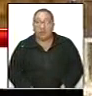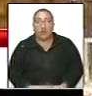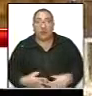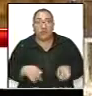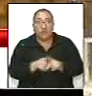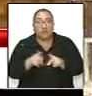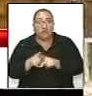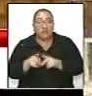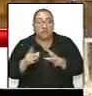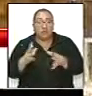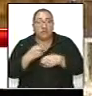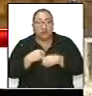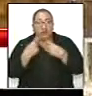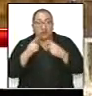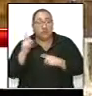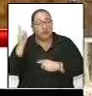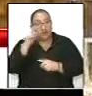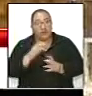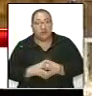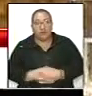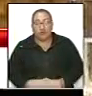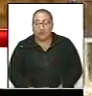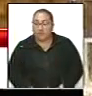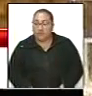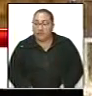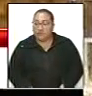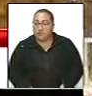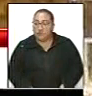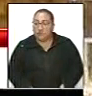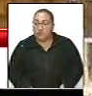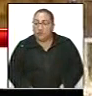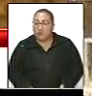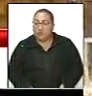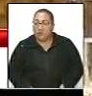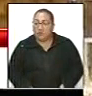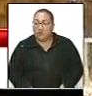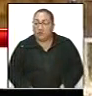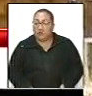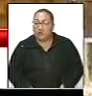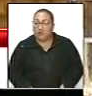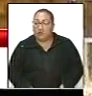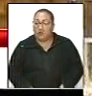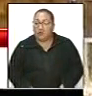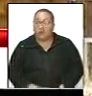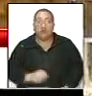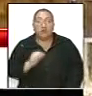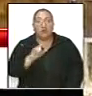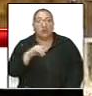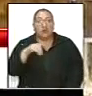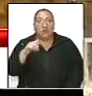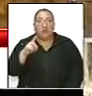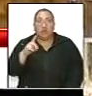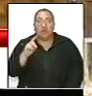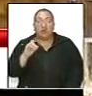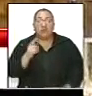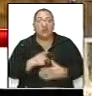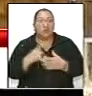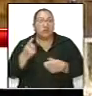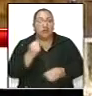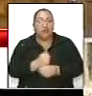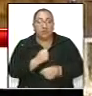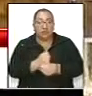decisiones difíciles, ¿no? Esta función de SUNEDU de garantizar que en el sistema solo